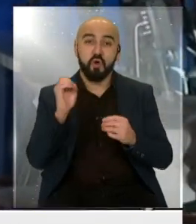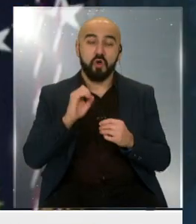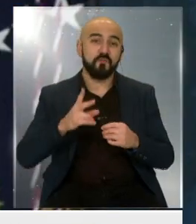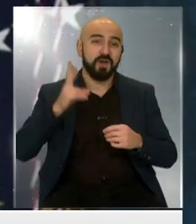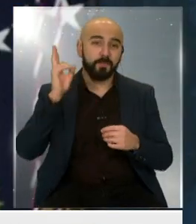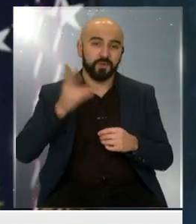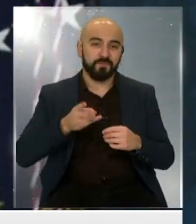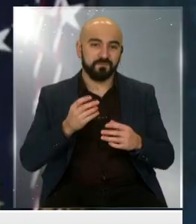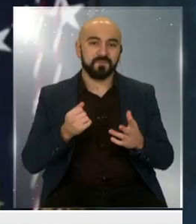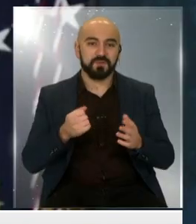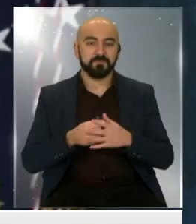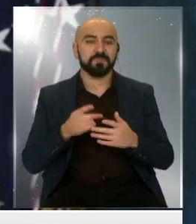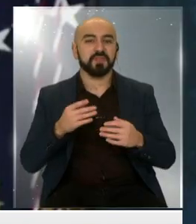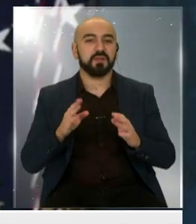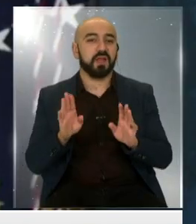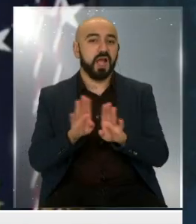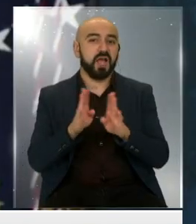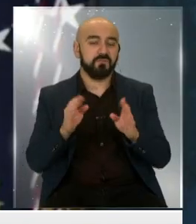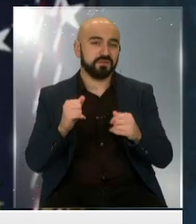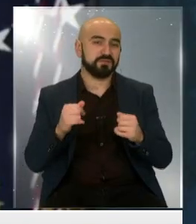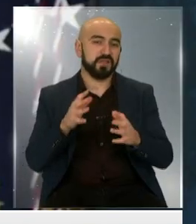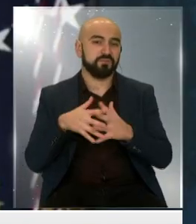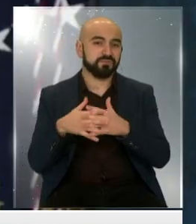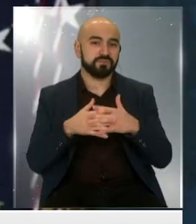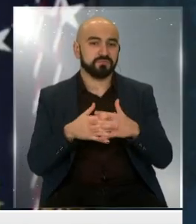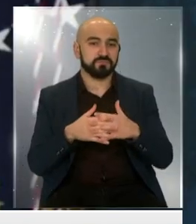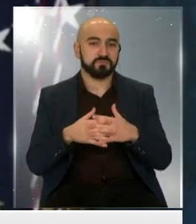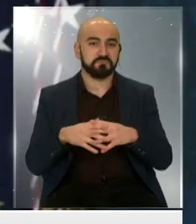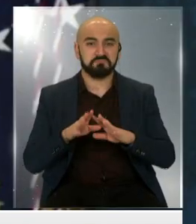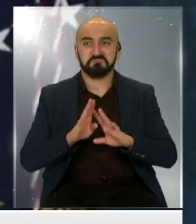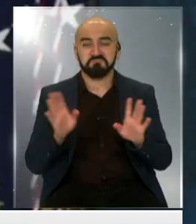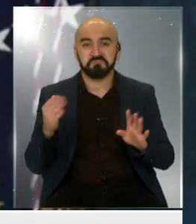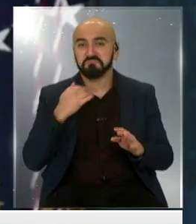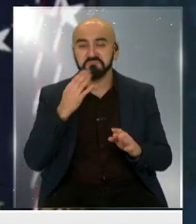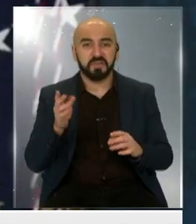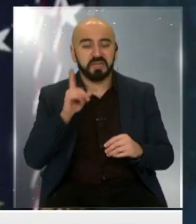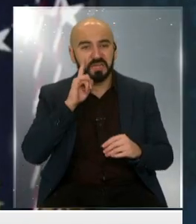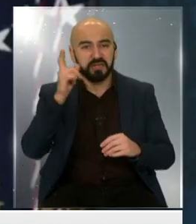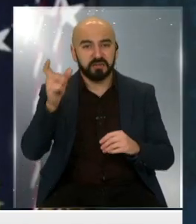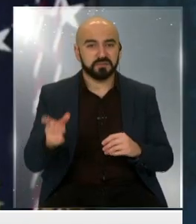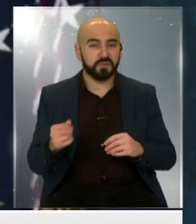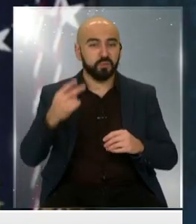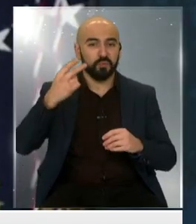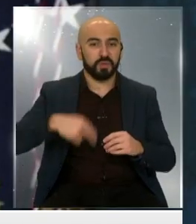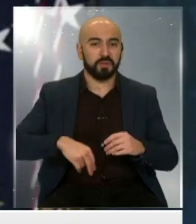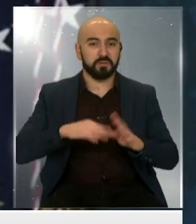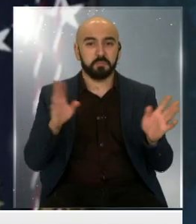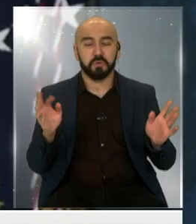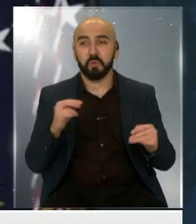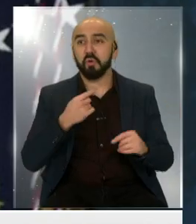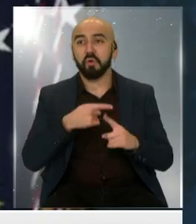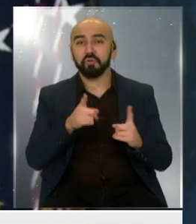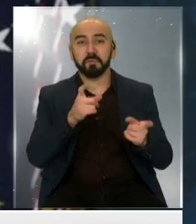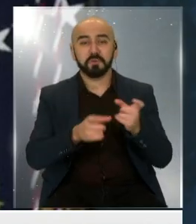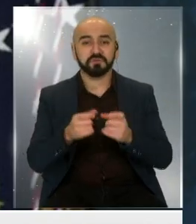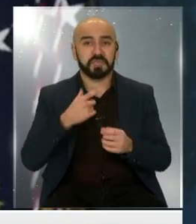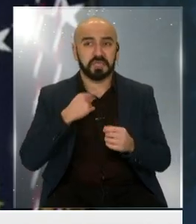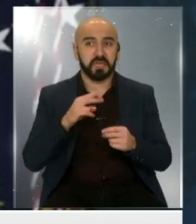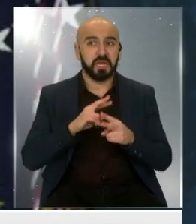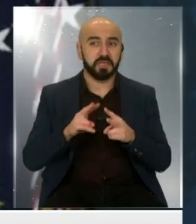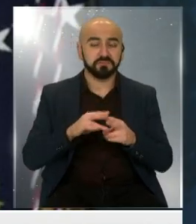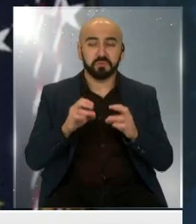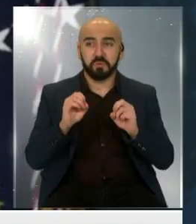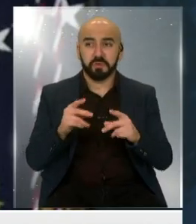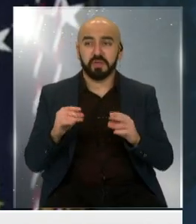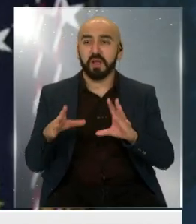Unidos. Sea quien sea, yo dije a Microsoft, pero francamente, si otros lo quieren hacer, que hagan un trato con